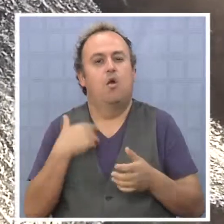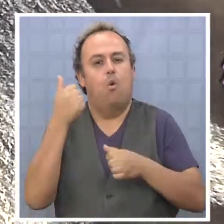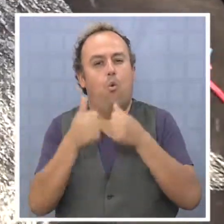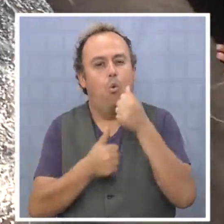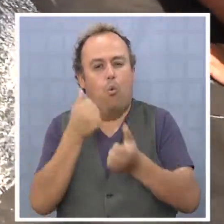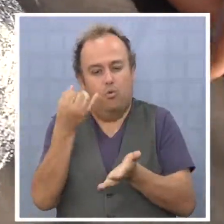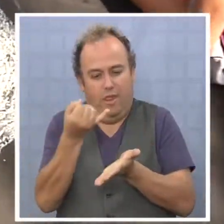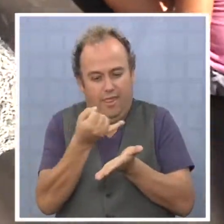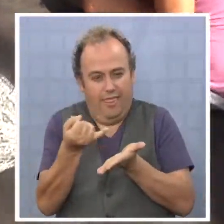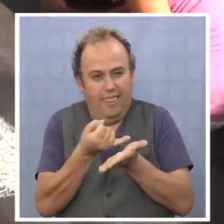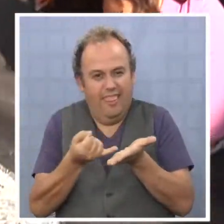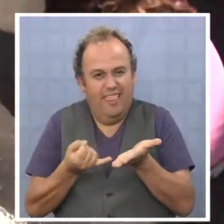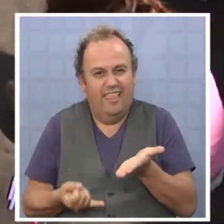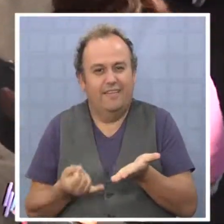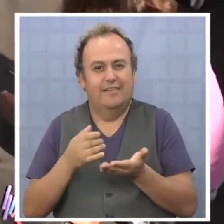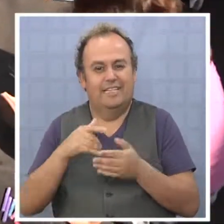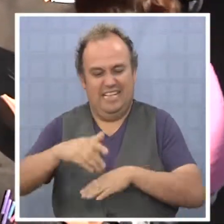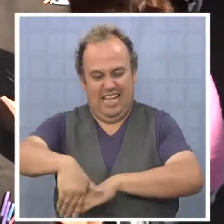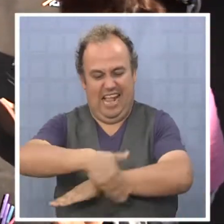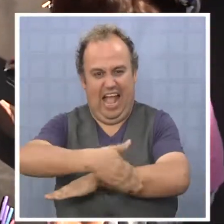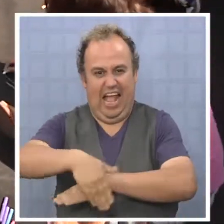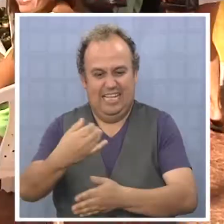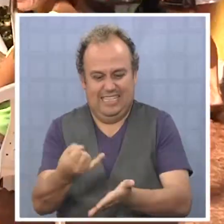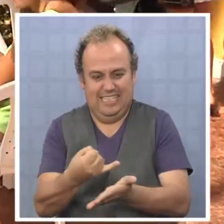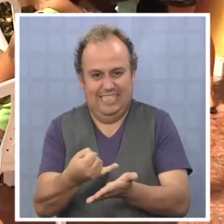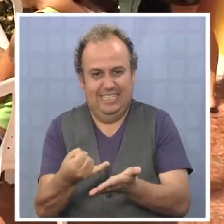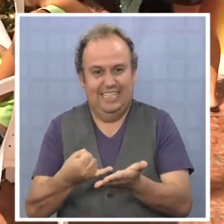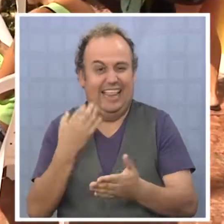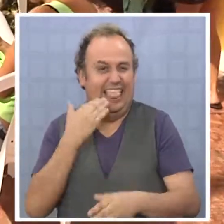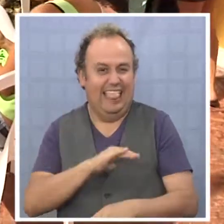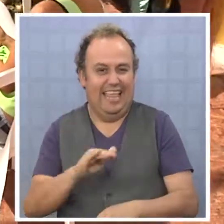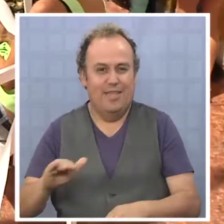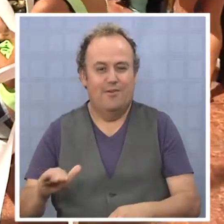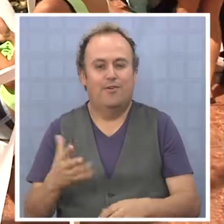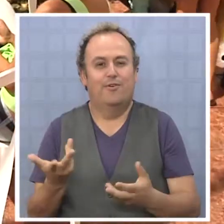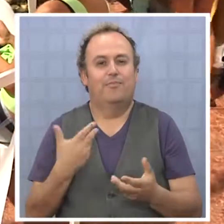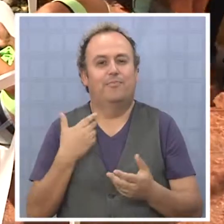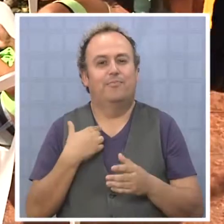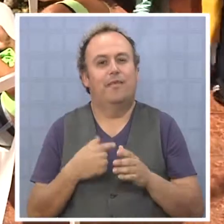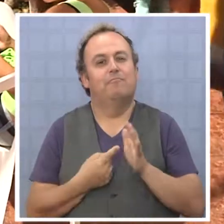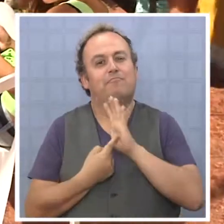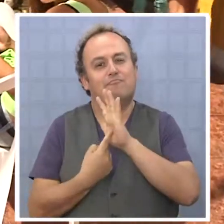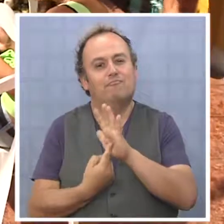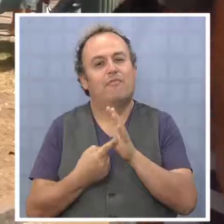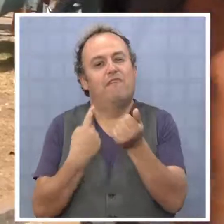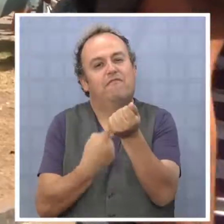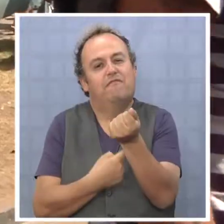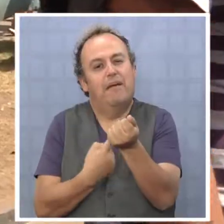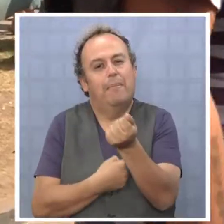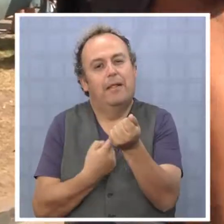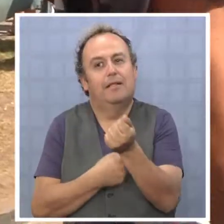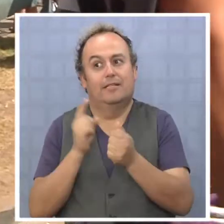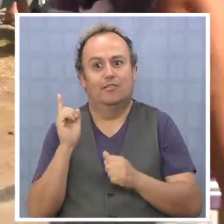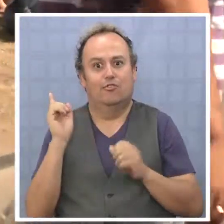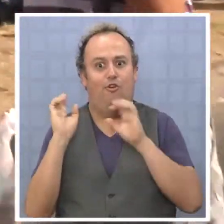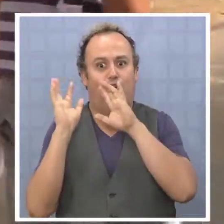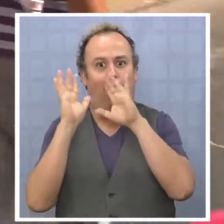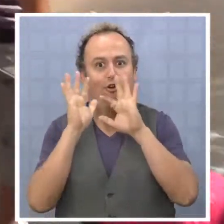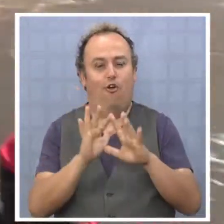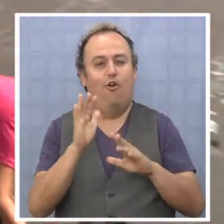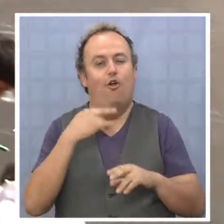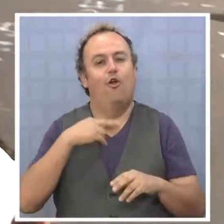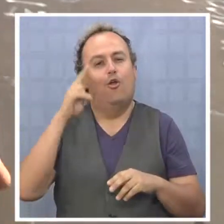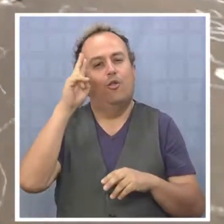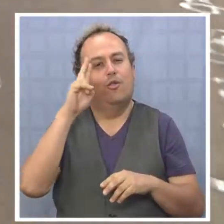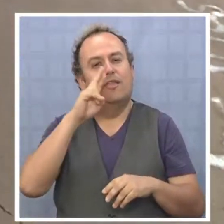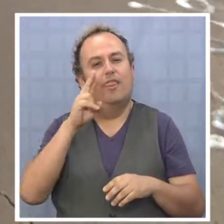incluyendo concursos de dibujo o tizado callejero para los niños, aportando un matiz festivo, familiar y participativo a